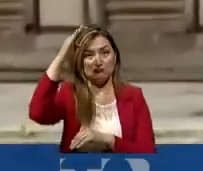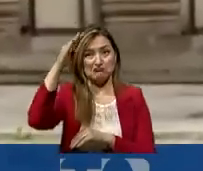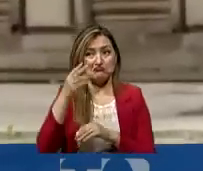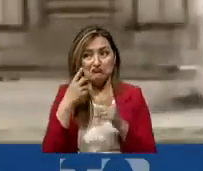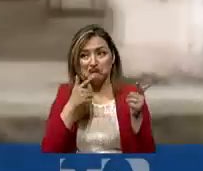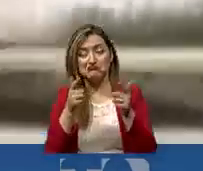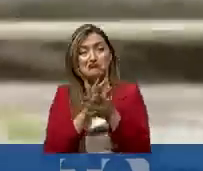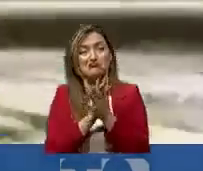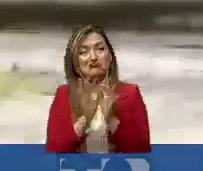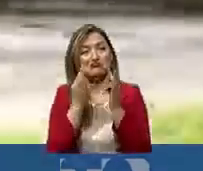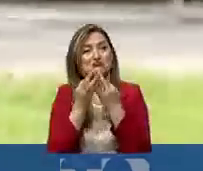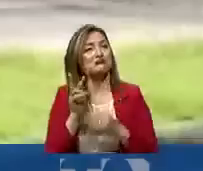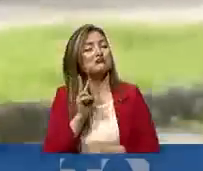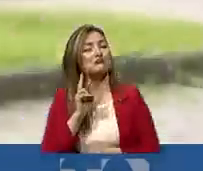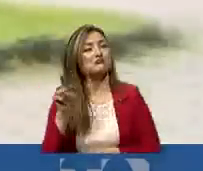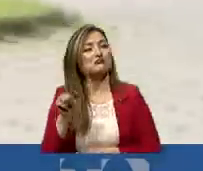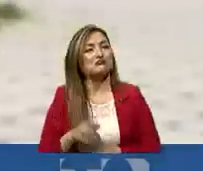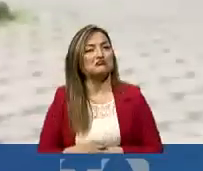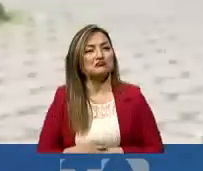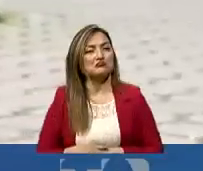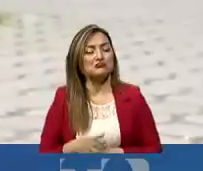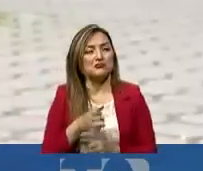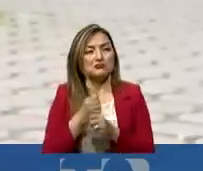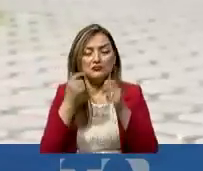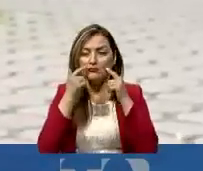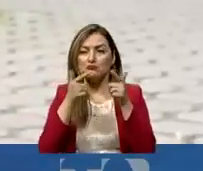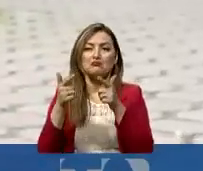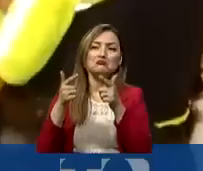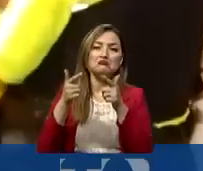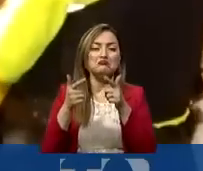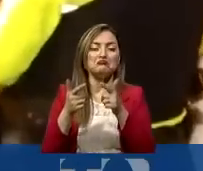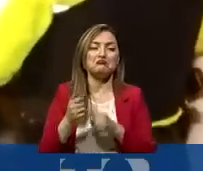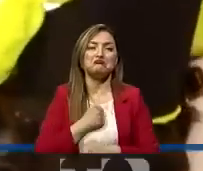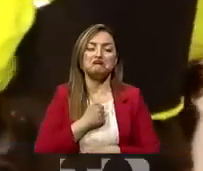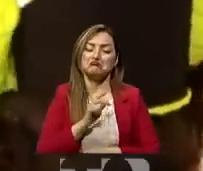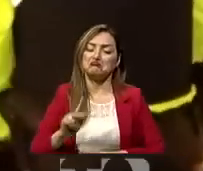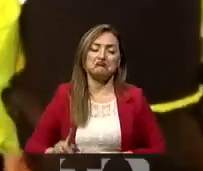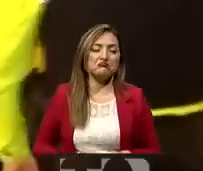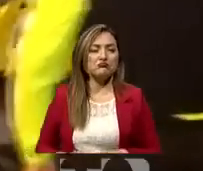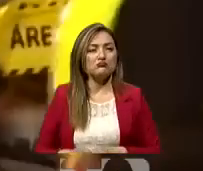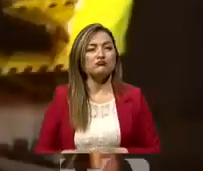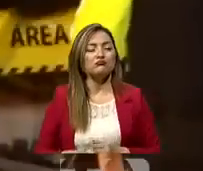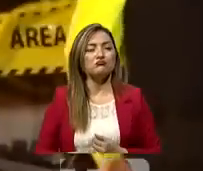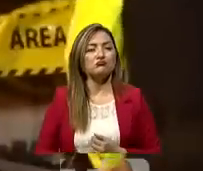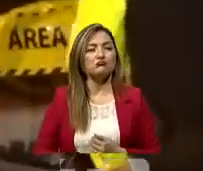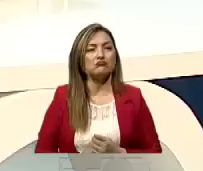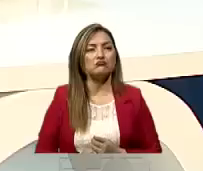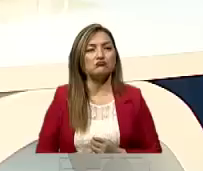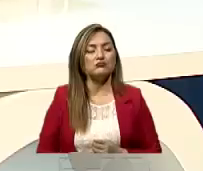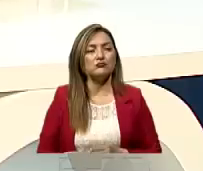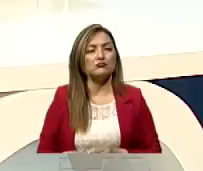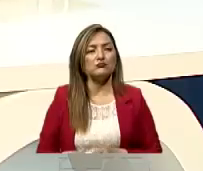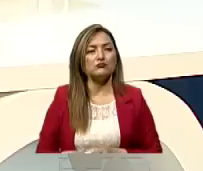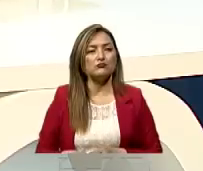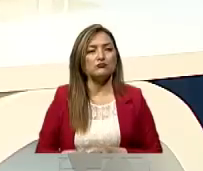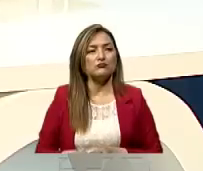familiares de las víctimas se encargan personalmente de la seguridad en la vivienda. En Tulcán, Jairo Jacome Ortega, 24 horas.